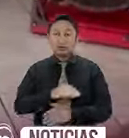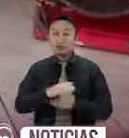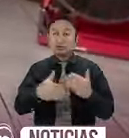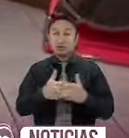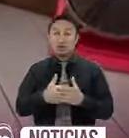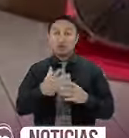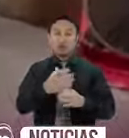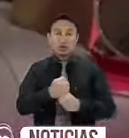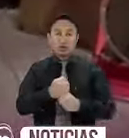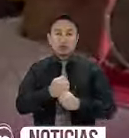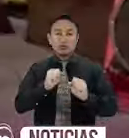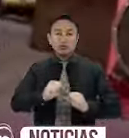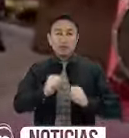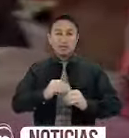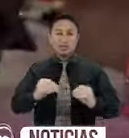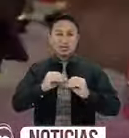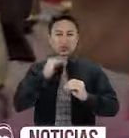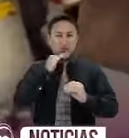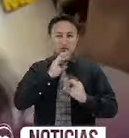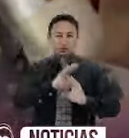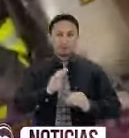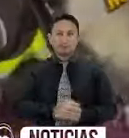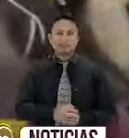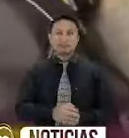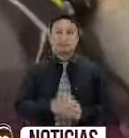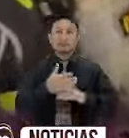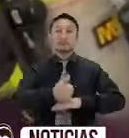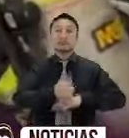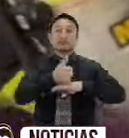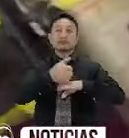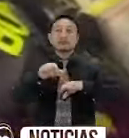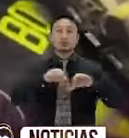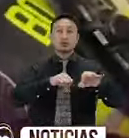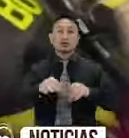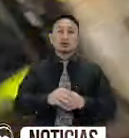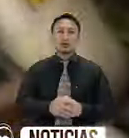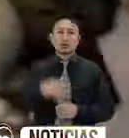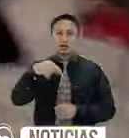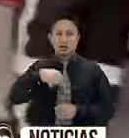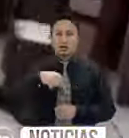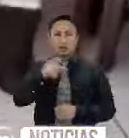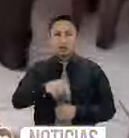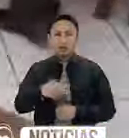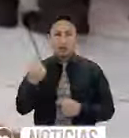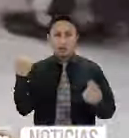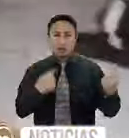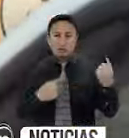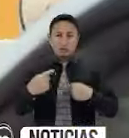exista mayor contaminación del inmueble. Además, las autoridades indicaron que no se registraron más personas